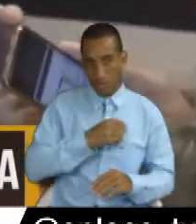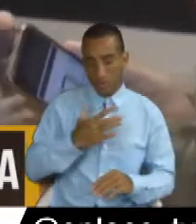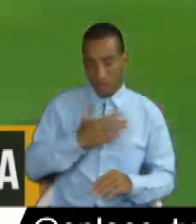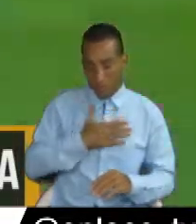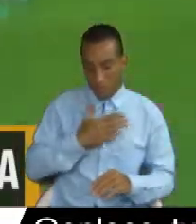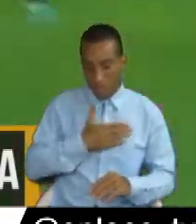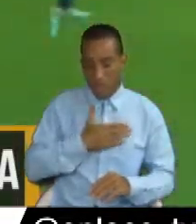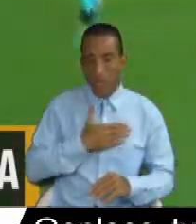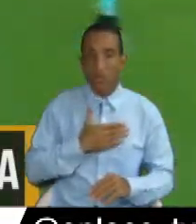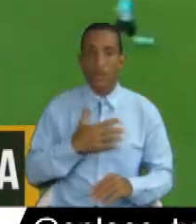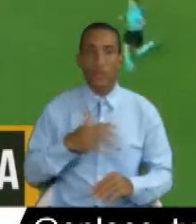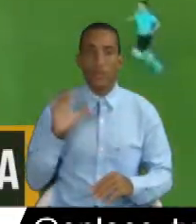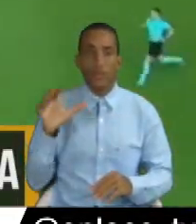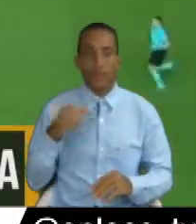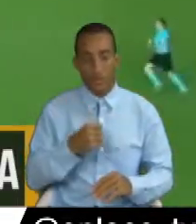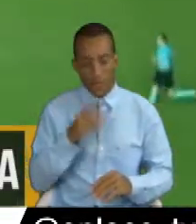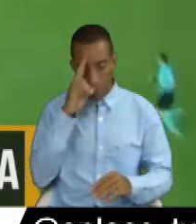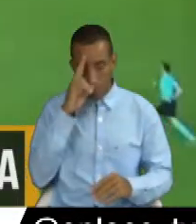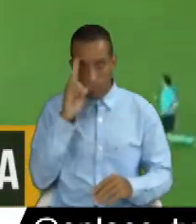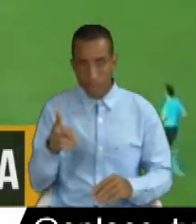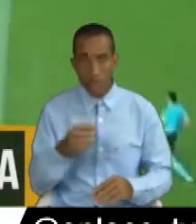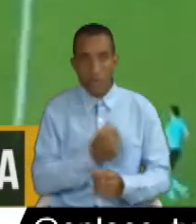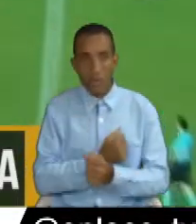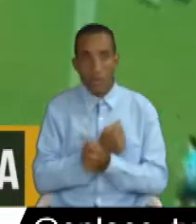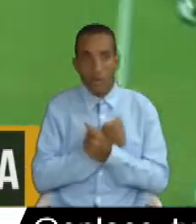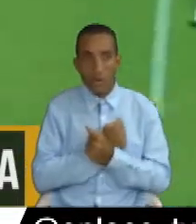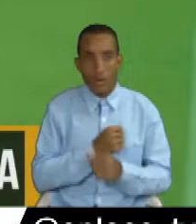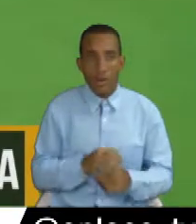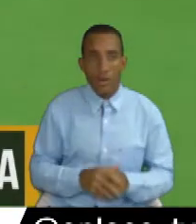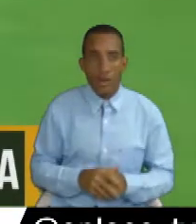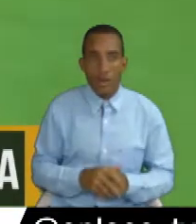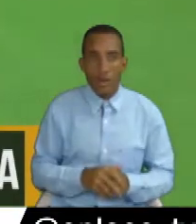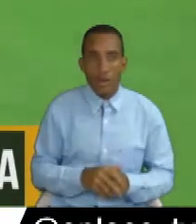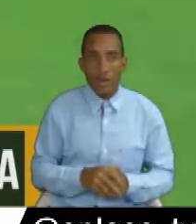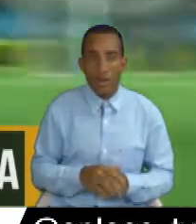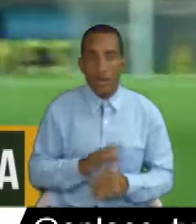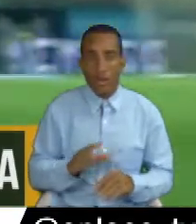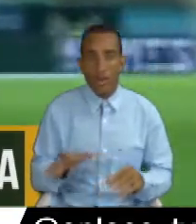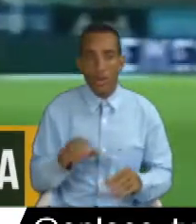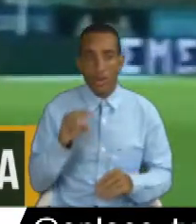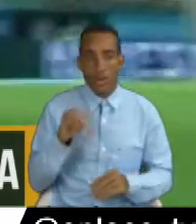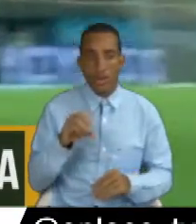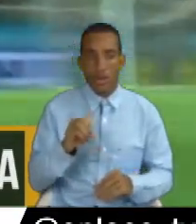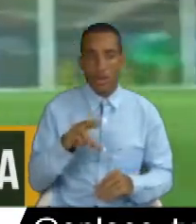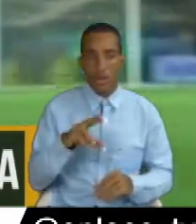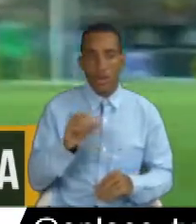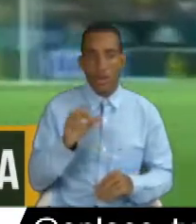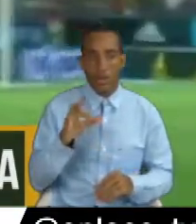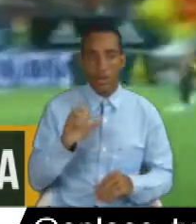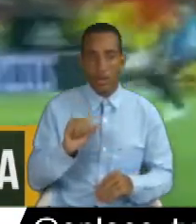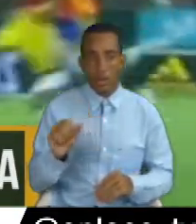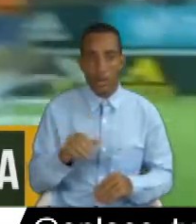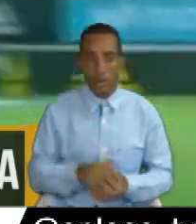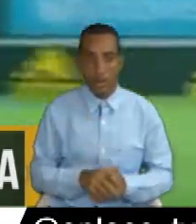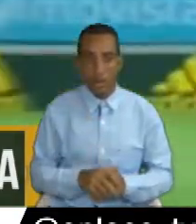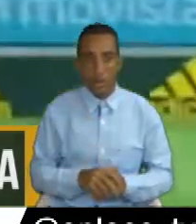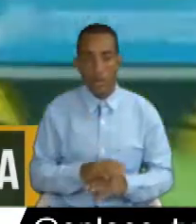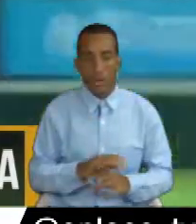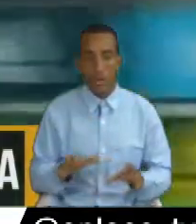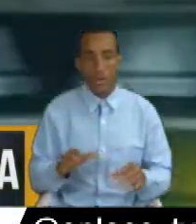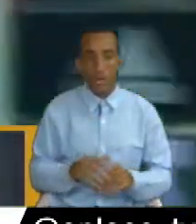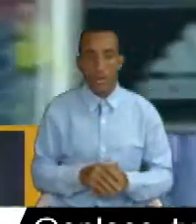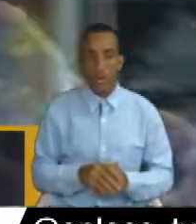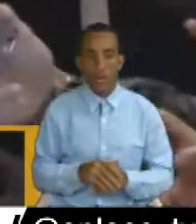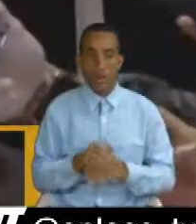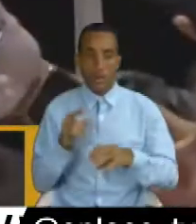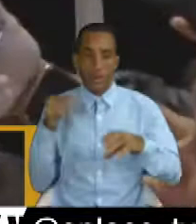espectáculo para los amantes del fútbol. Muy buena, aún el gol de Morata ha dicho que aún no hayamos encajado ninguna derrota, creo que el